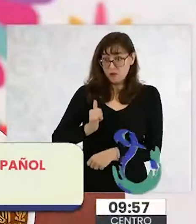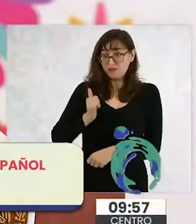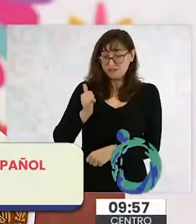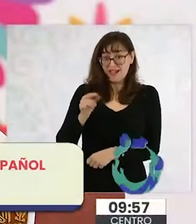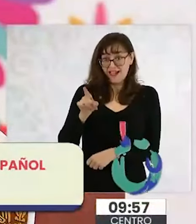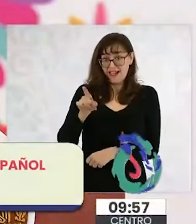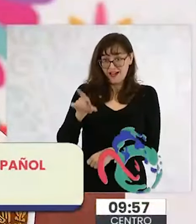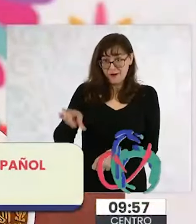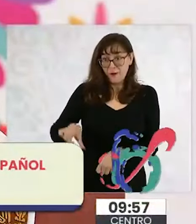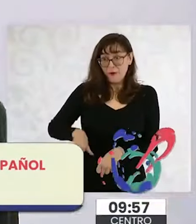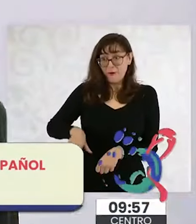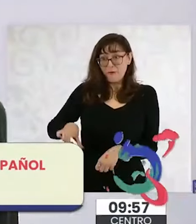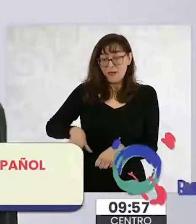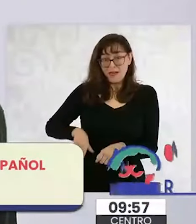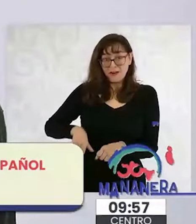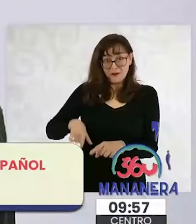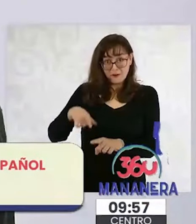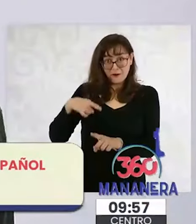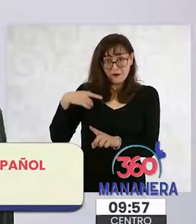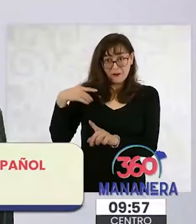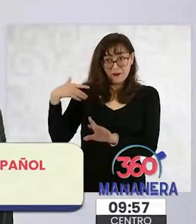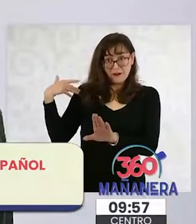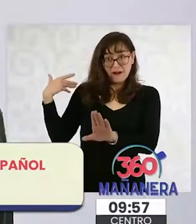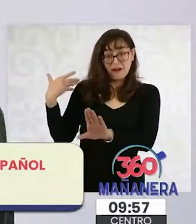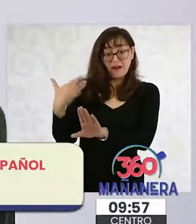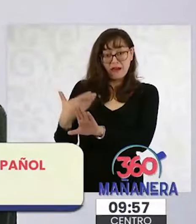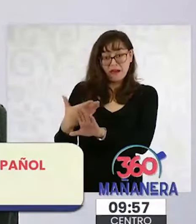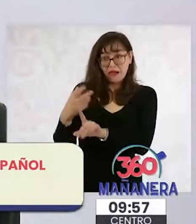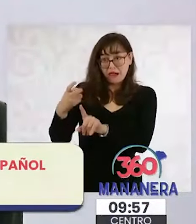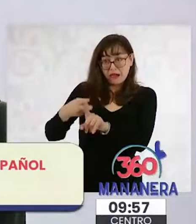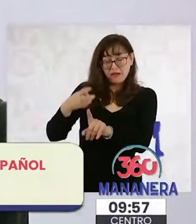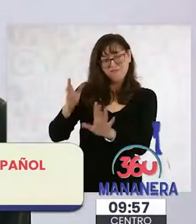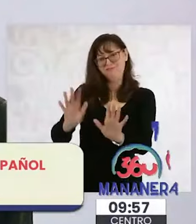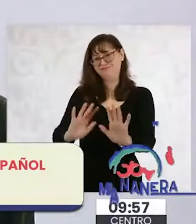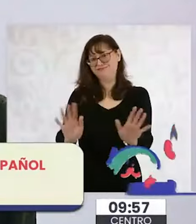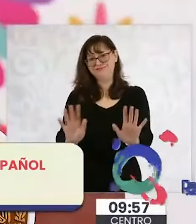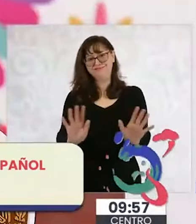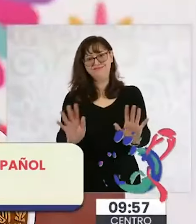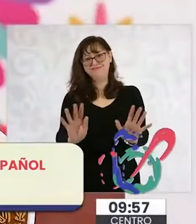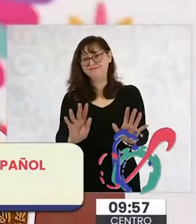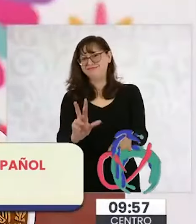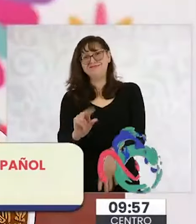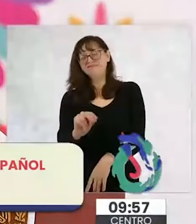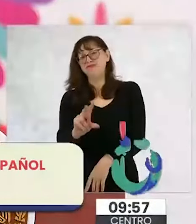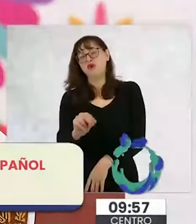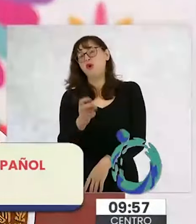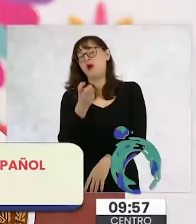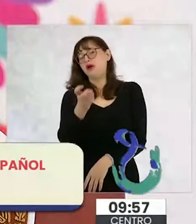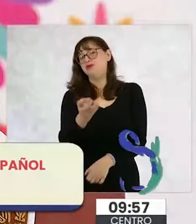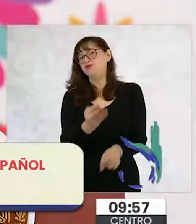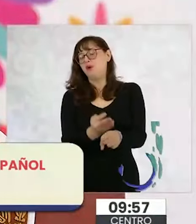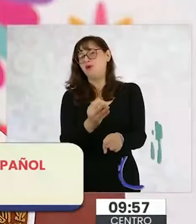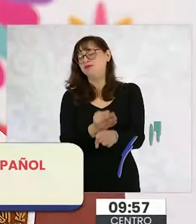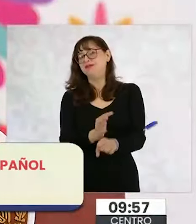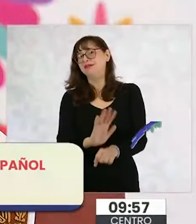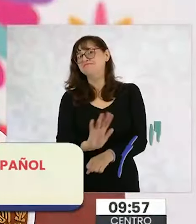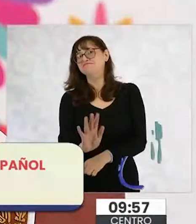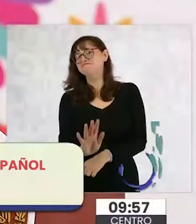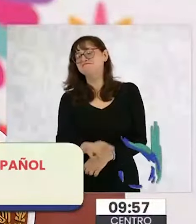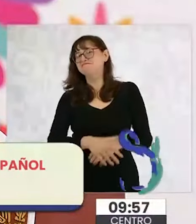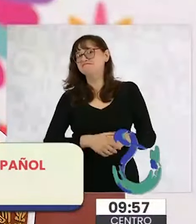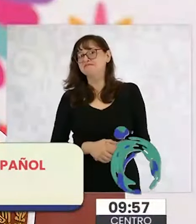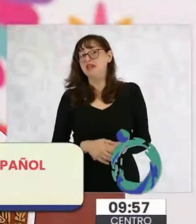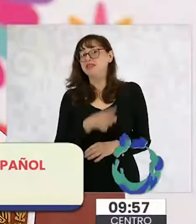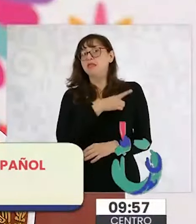las autoridades españolas yo creo que toda nuestra voz tiene que estar y nuestro sentir eh